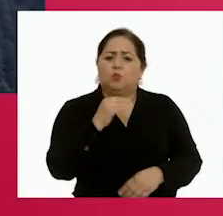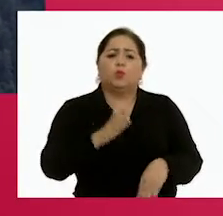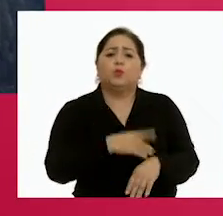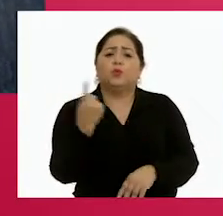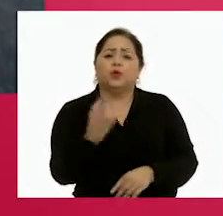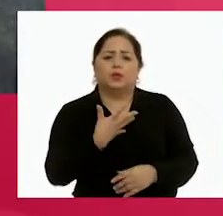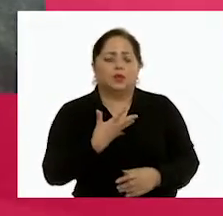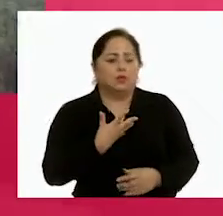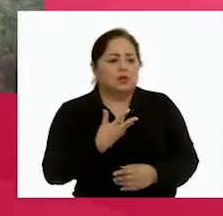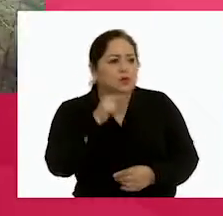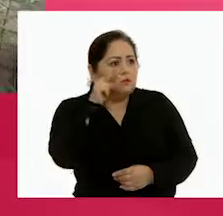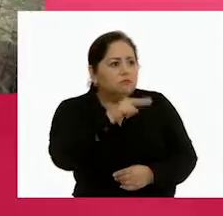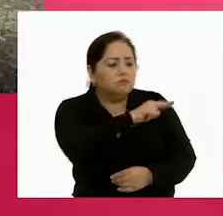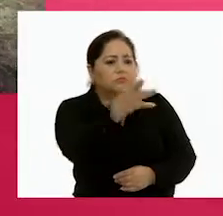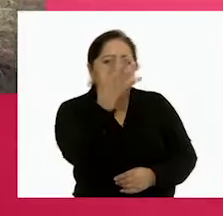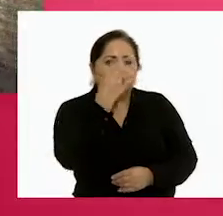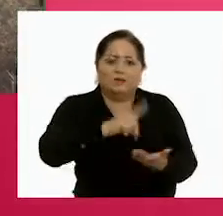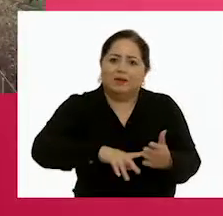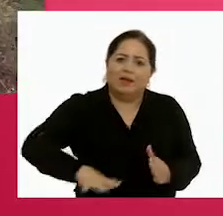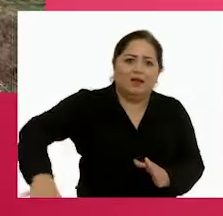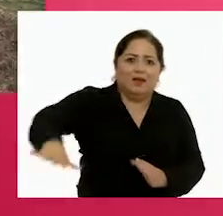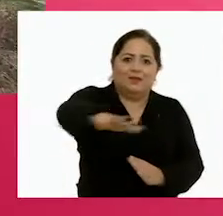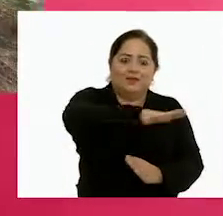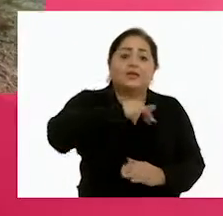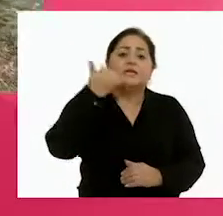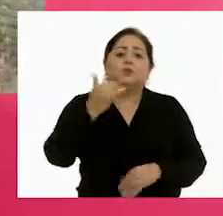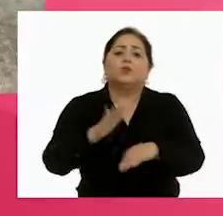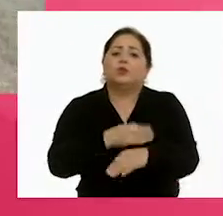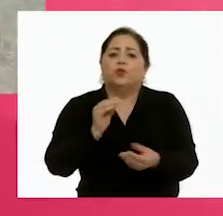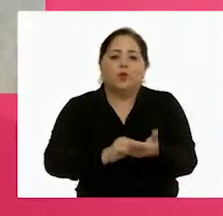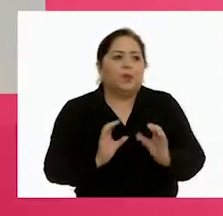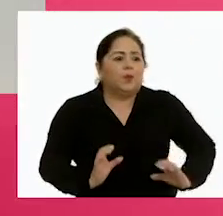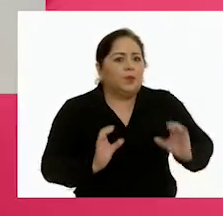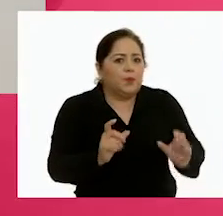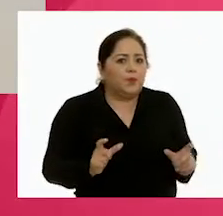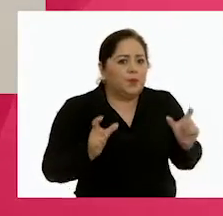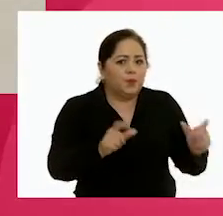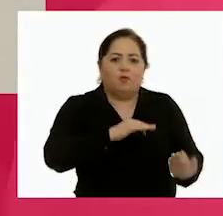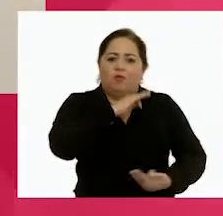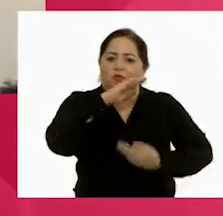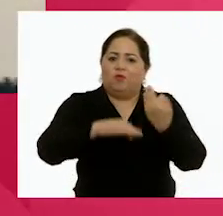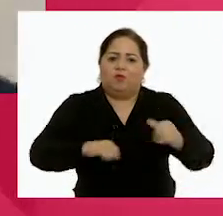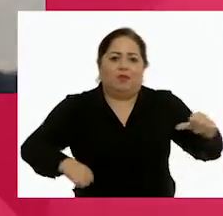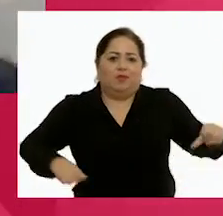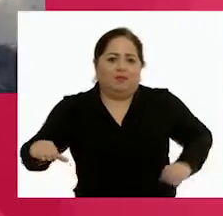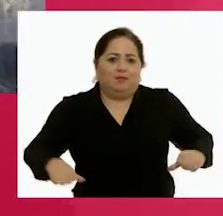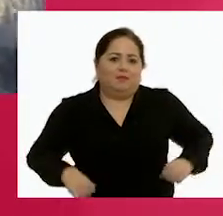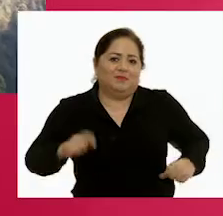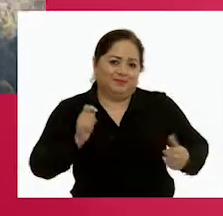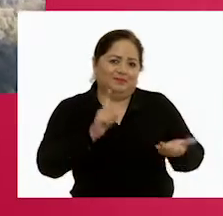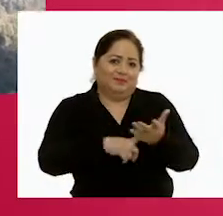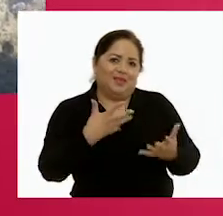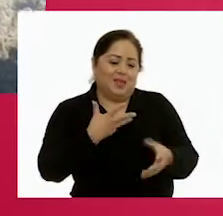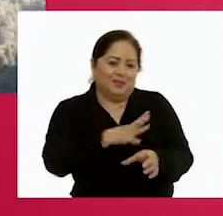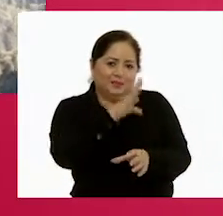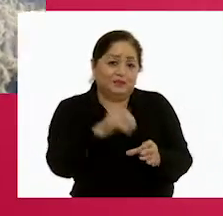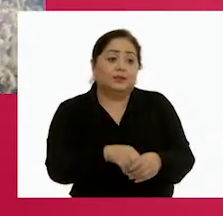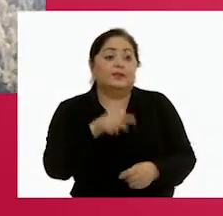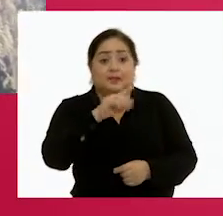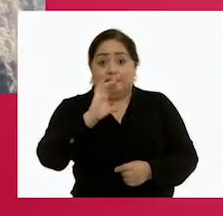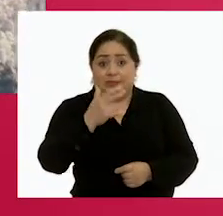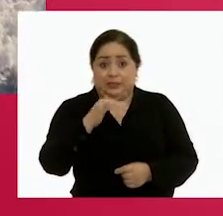una inigualable belleza en sus alrededores y porque nos mantiene en acción con todas las actividades que ofrece. El